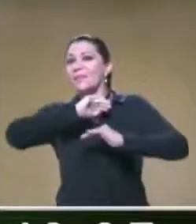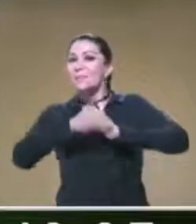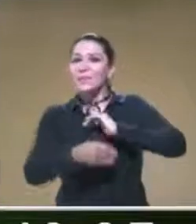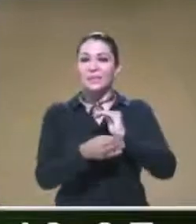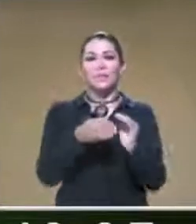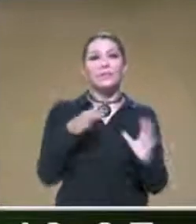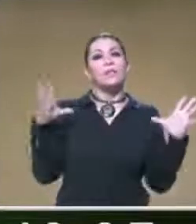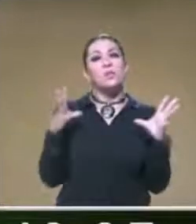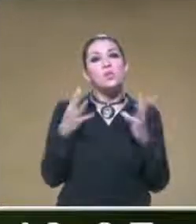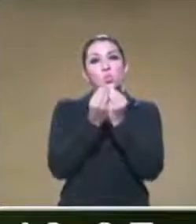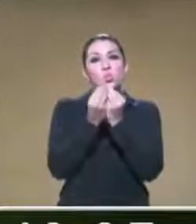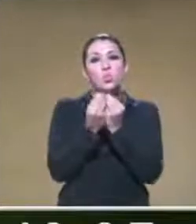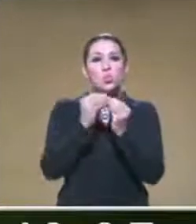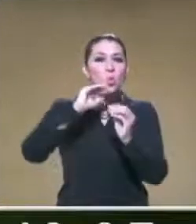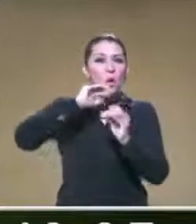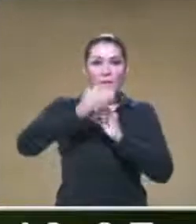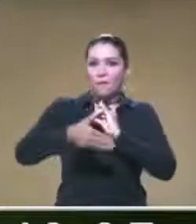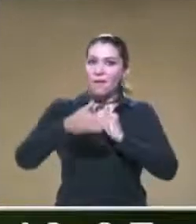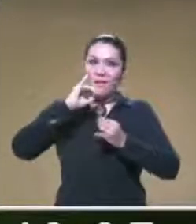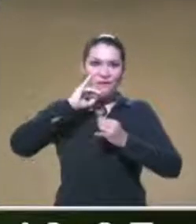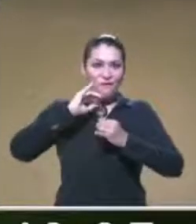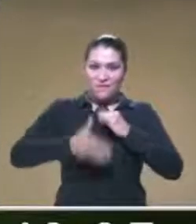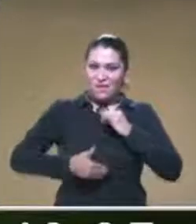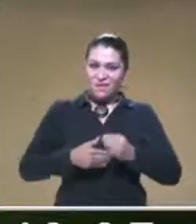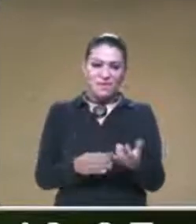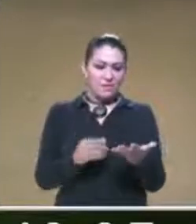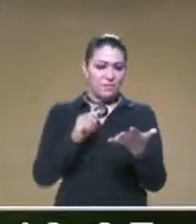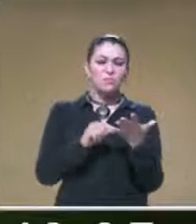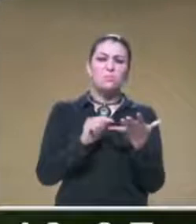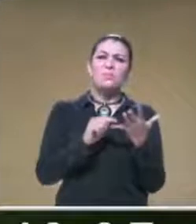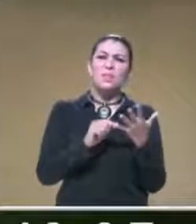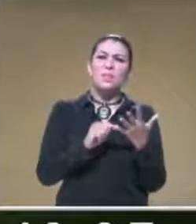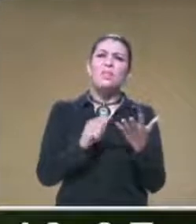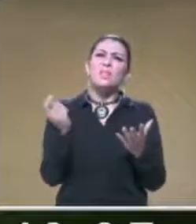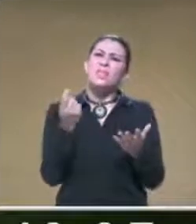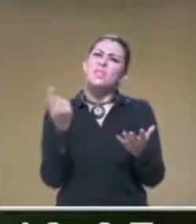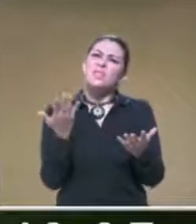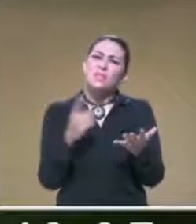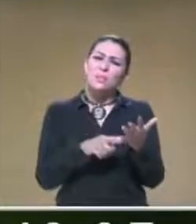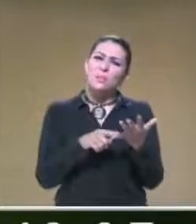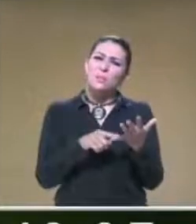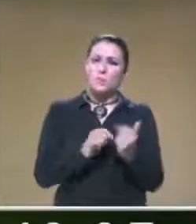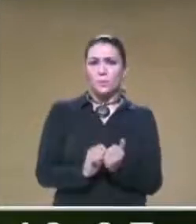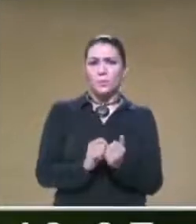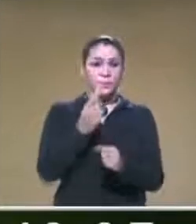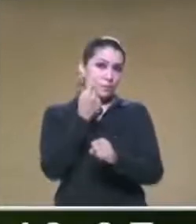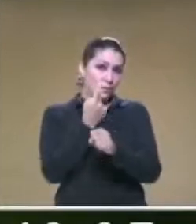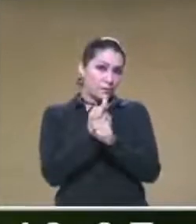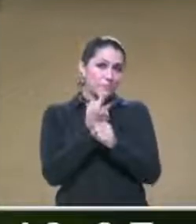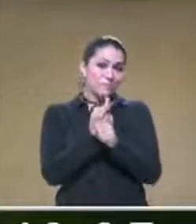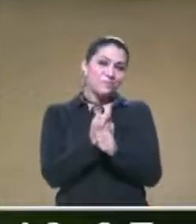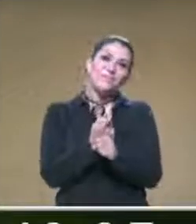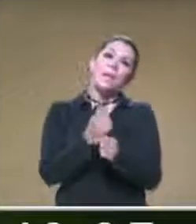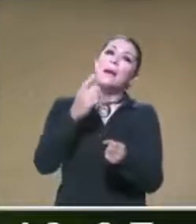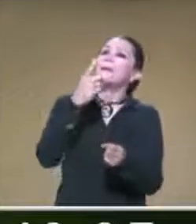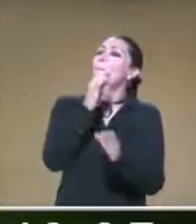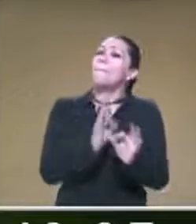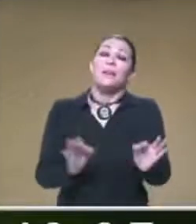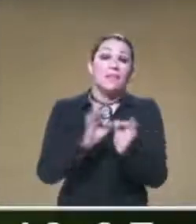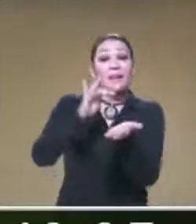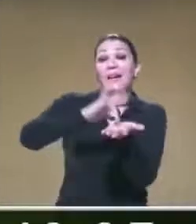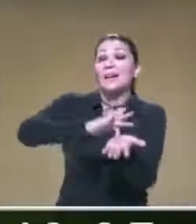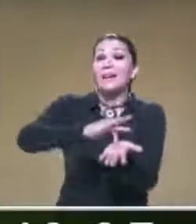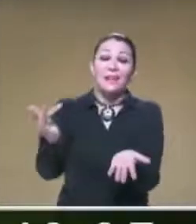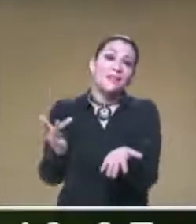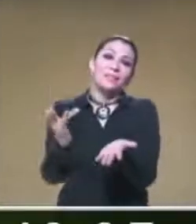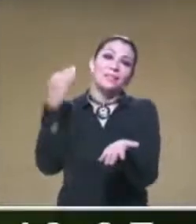la conclusión o el cierre. ¿Qué es lo que se hace en la conclusión o el cierre de la entrevista? Pues primero, agradecemos a la persona por el